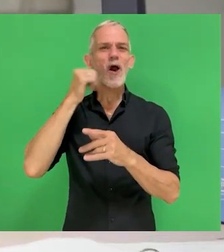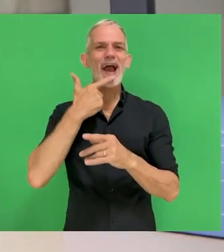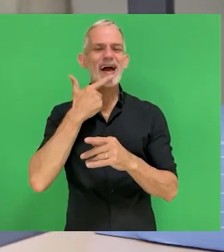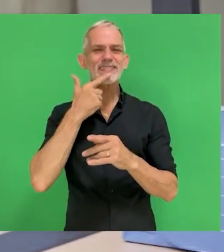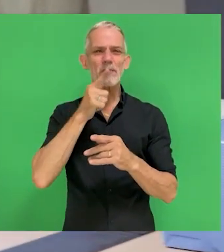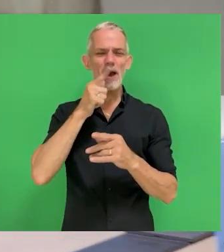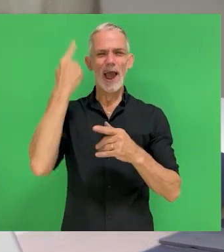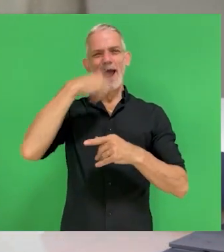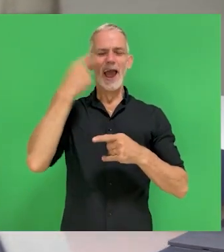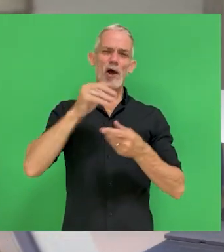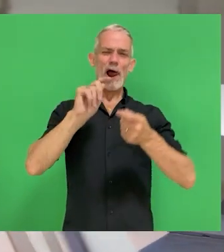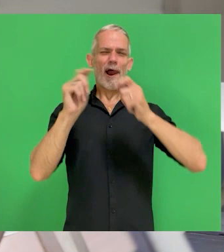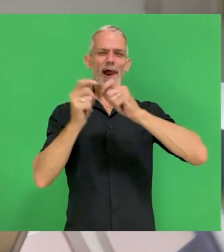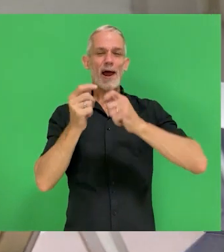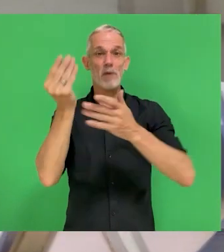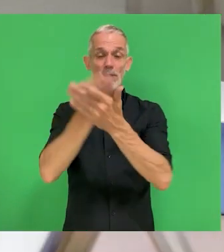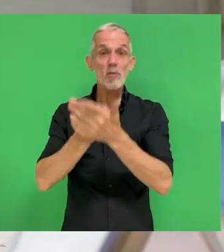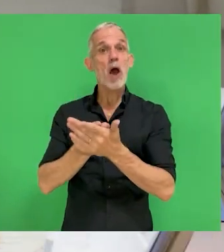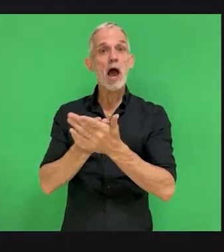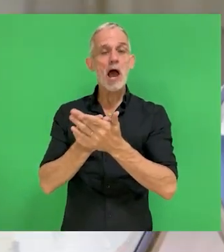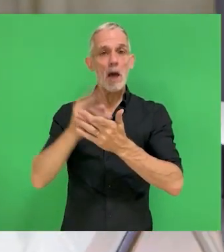Landru. Mira, no había reparado en eso.